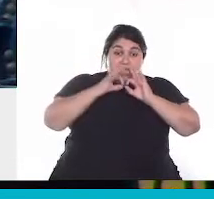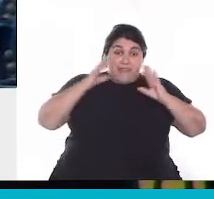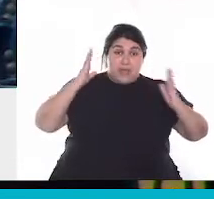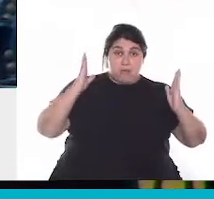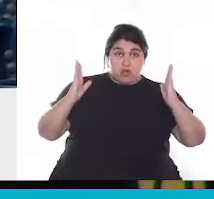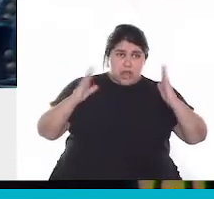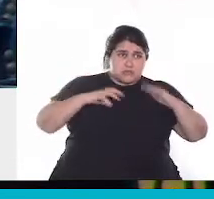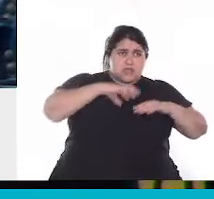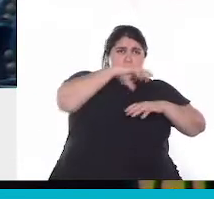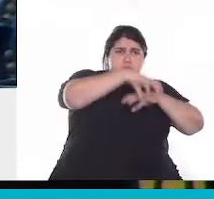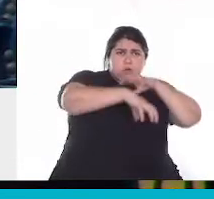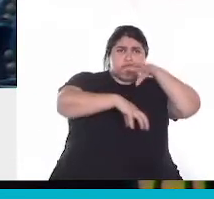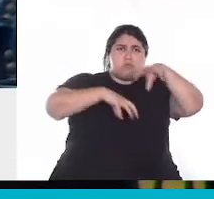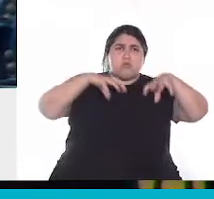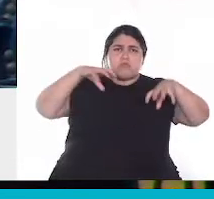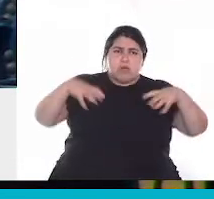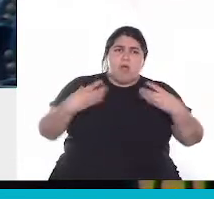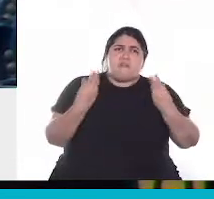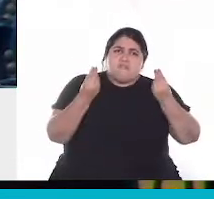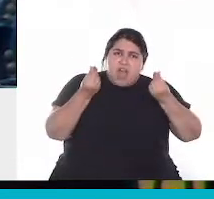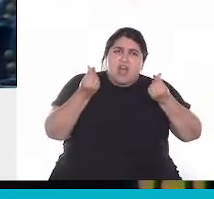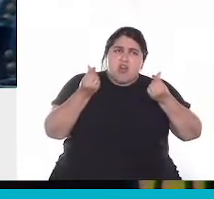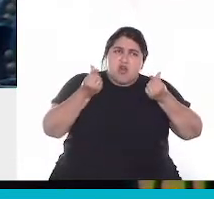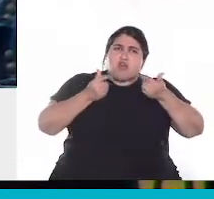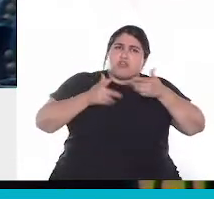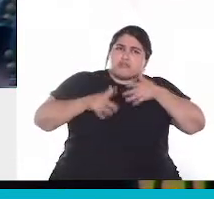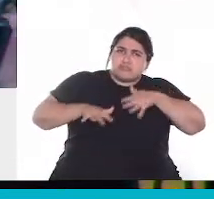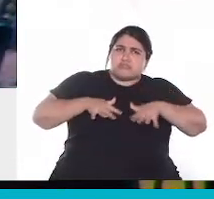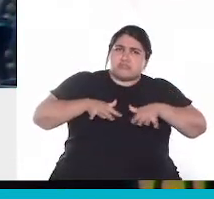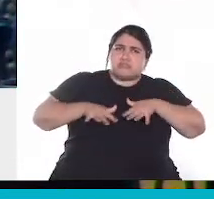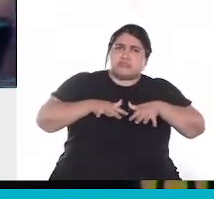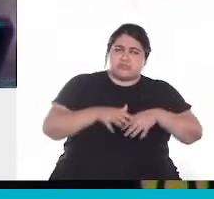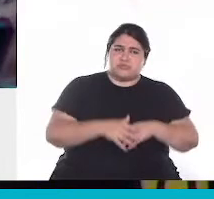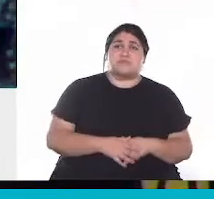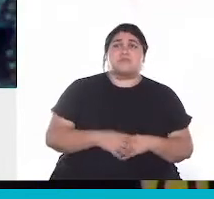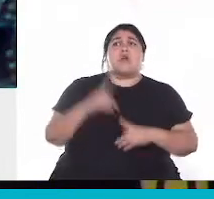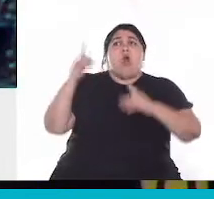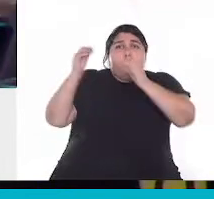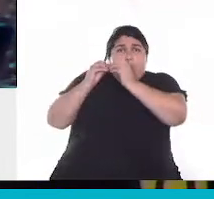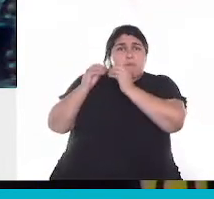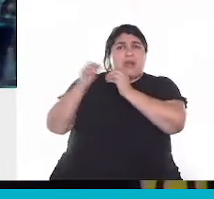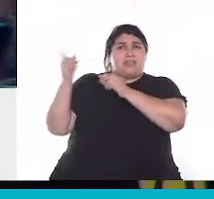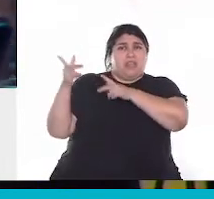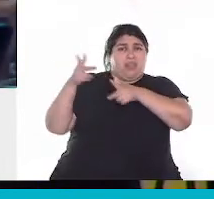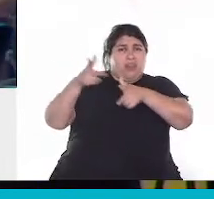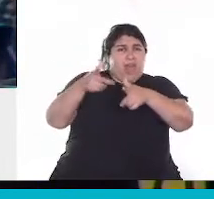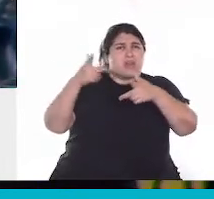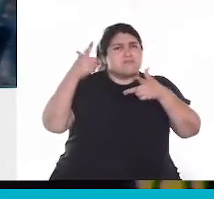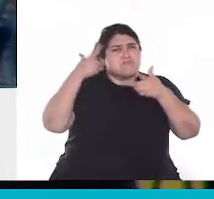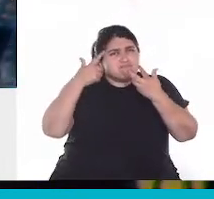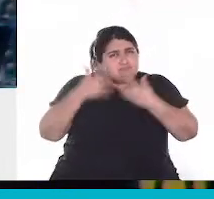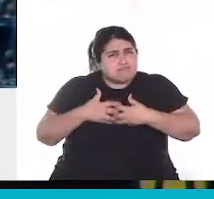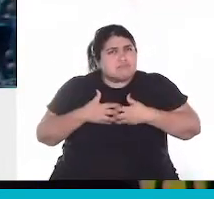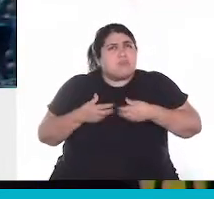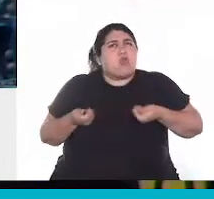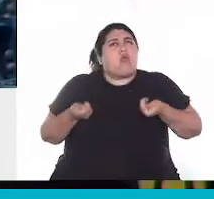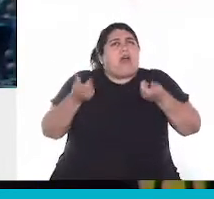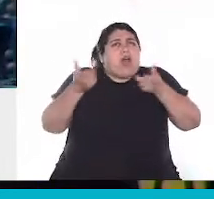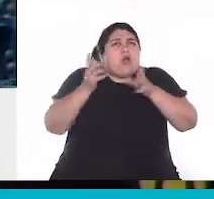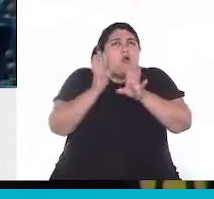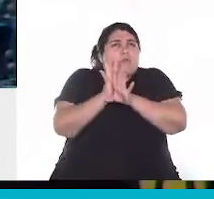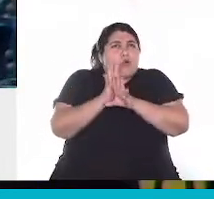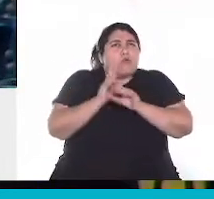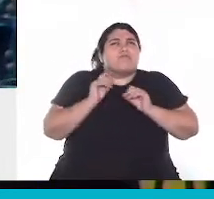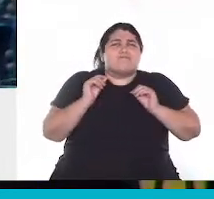sentido la compañera hace un llamado, una reflexión, un llamado a atención, que me parece